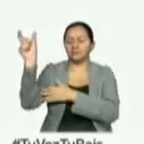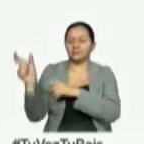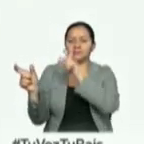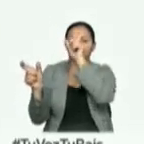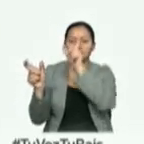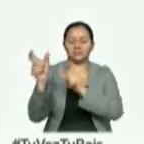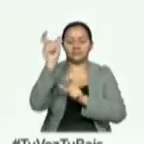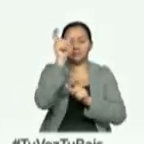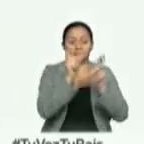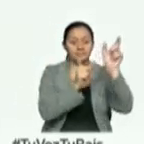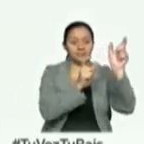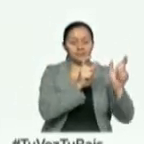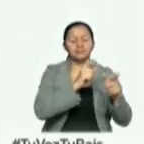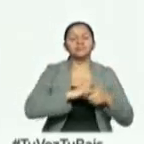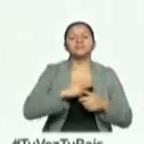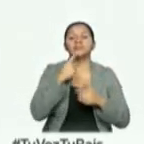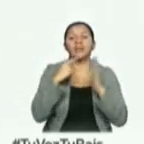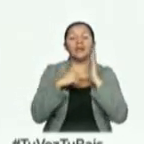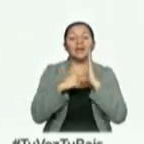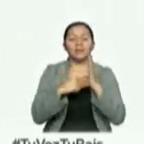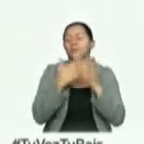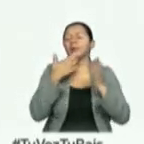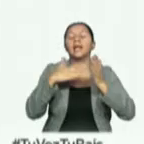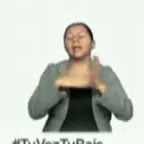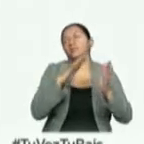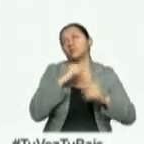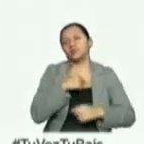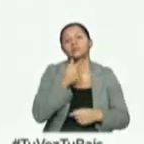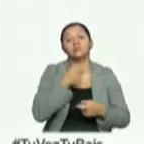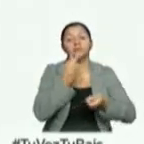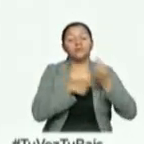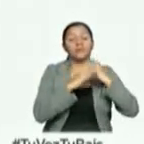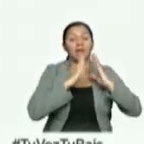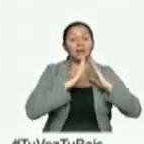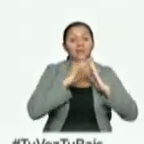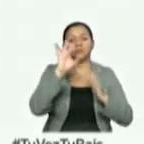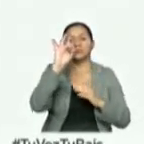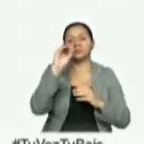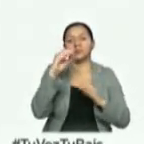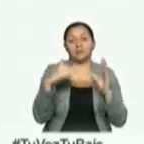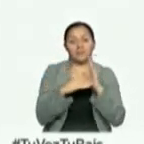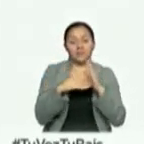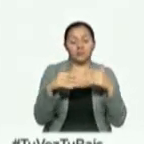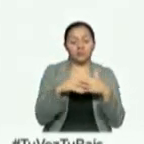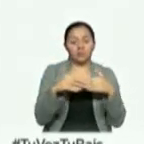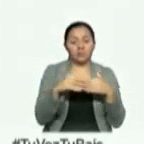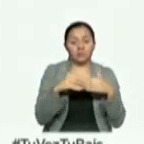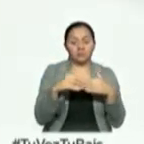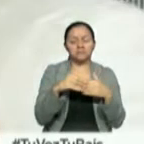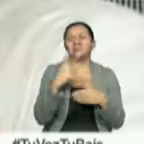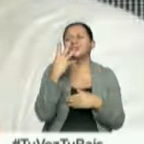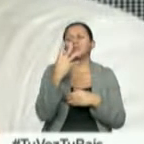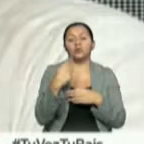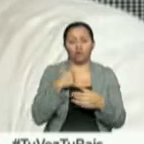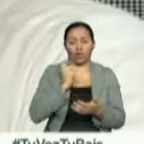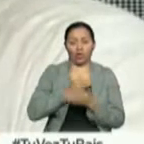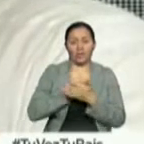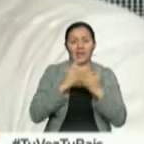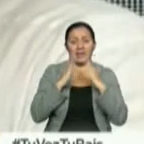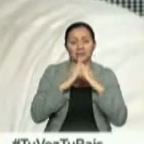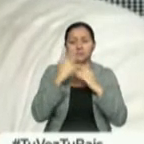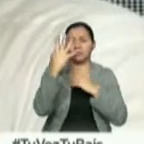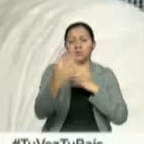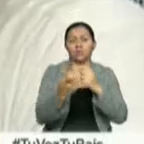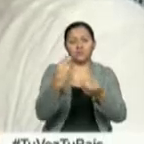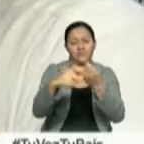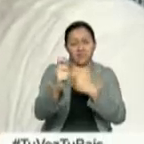ganancia neta pone el ejemplo que vendió una casa 80 mil dólares en apenas 4 años quien de ustedes compra una casa para venderla en